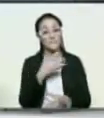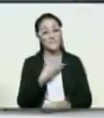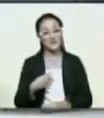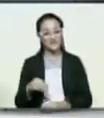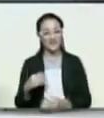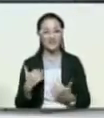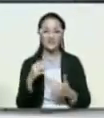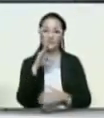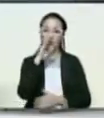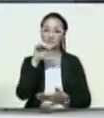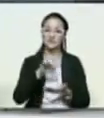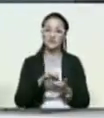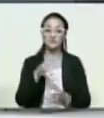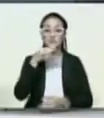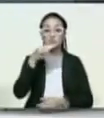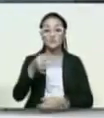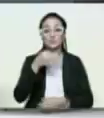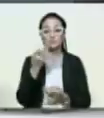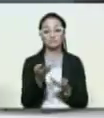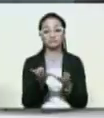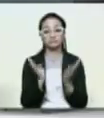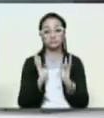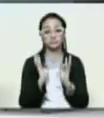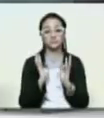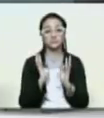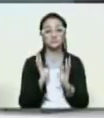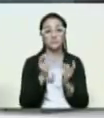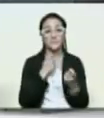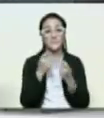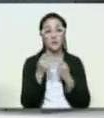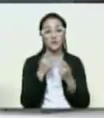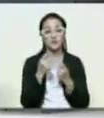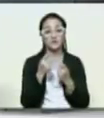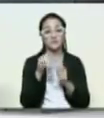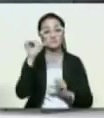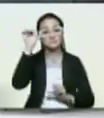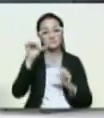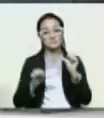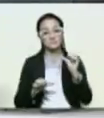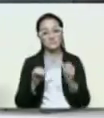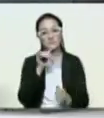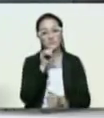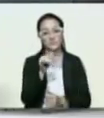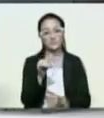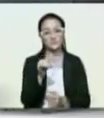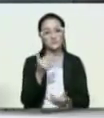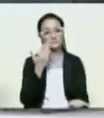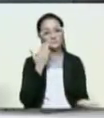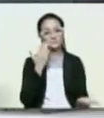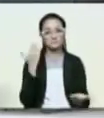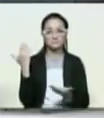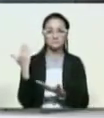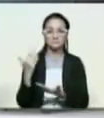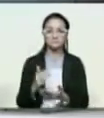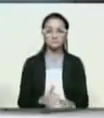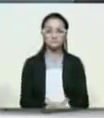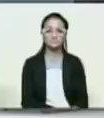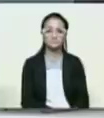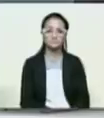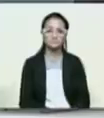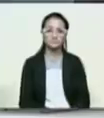esta institución ofrece declaraciones a los medios de comunicación en lugares a nuestros compañeros carlos revete vamos a escuchar lo que ocurre adelante carlos